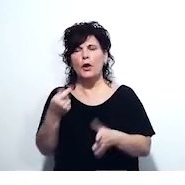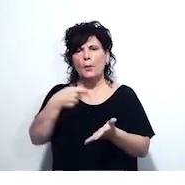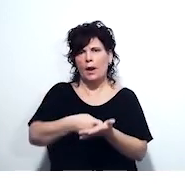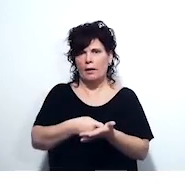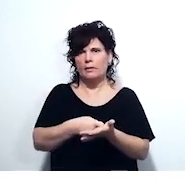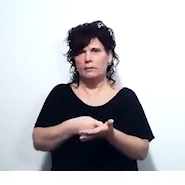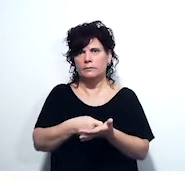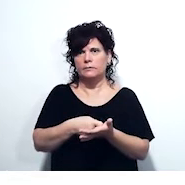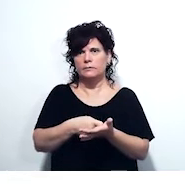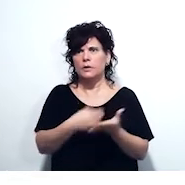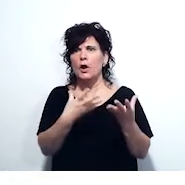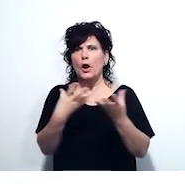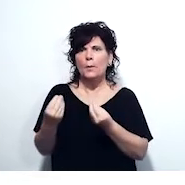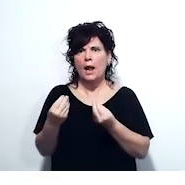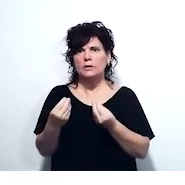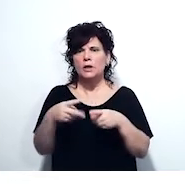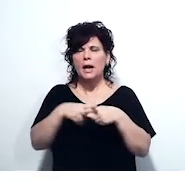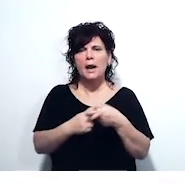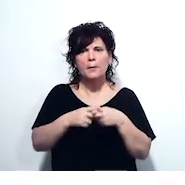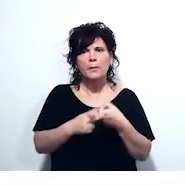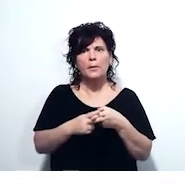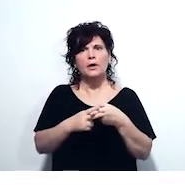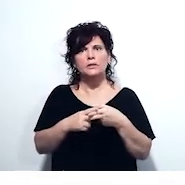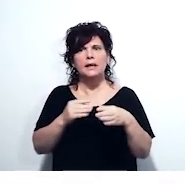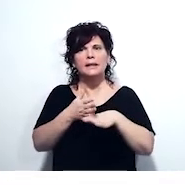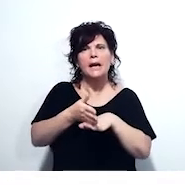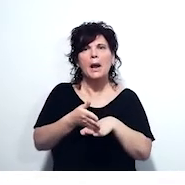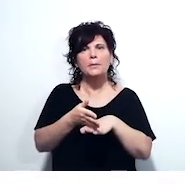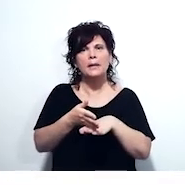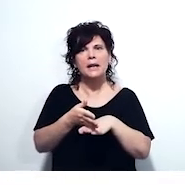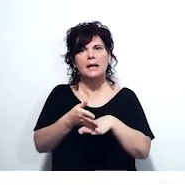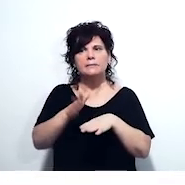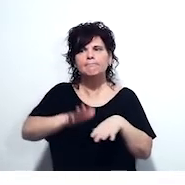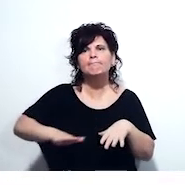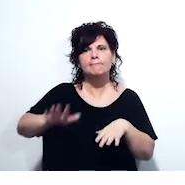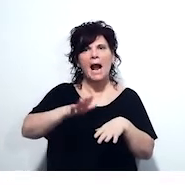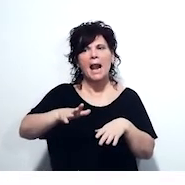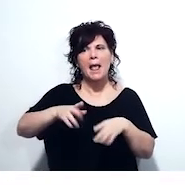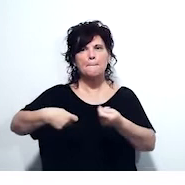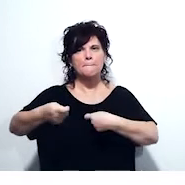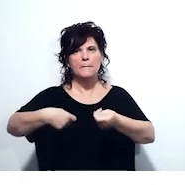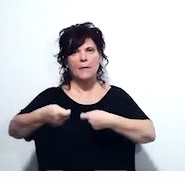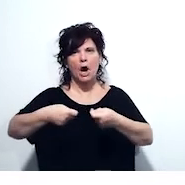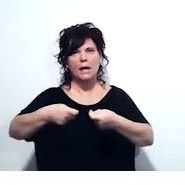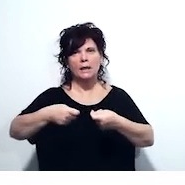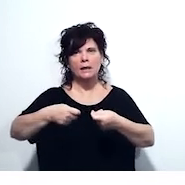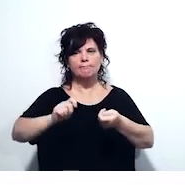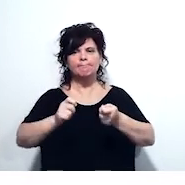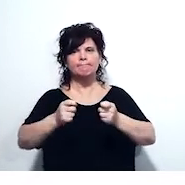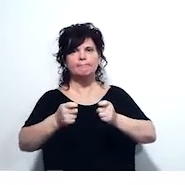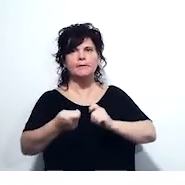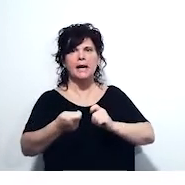Comunicación insuficiente entre organismos para responder a las tecnologías digitales que atraviesen cada vez más áreas en las que las políticas son moldeadas